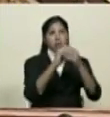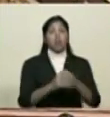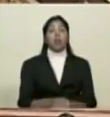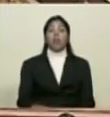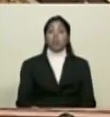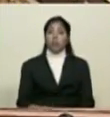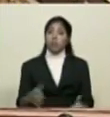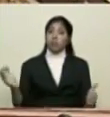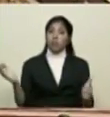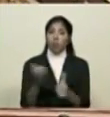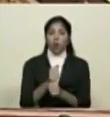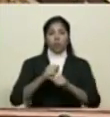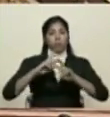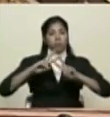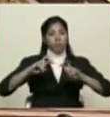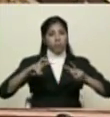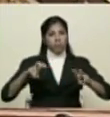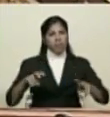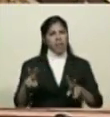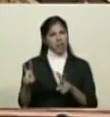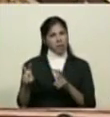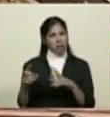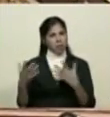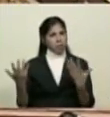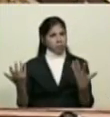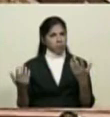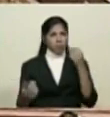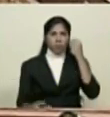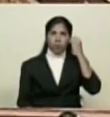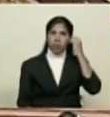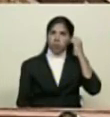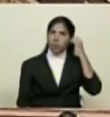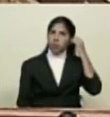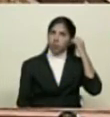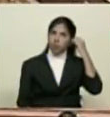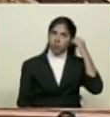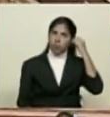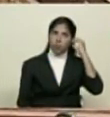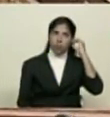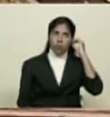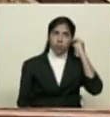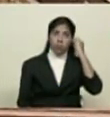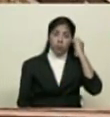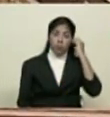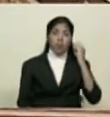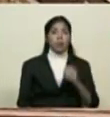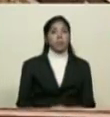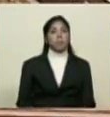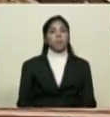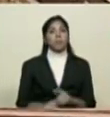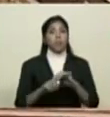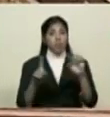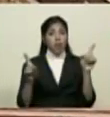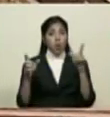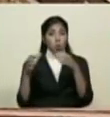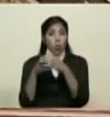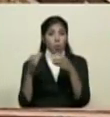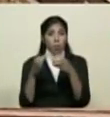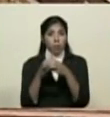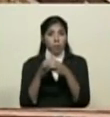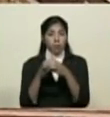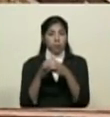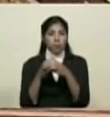que pueden dañar el patrimonio nacional, sino este bufete. Pero lo más sorprendente es que este bufete